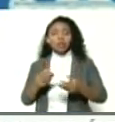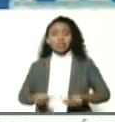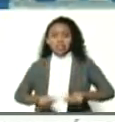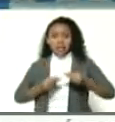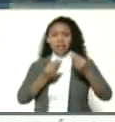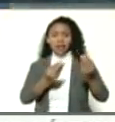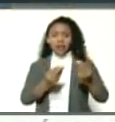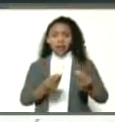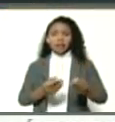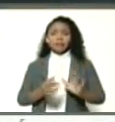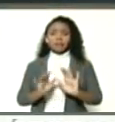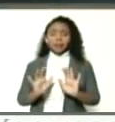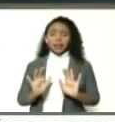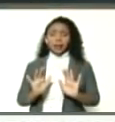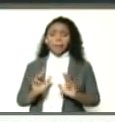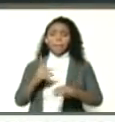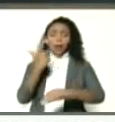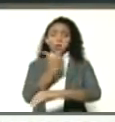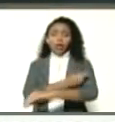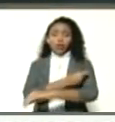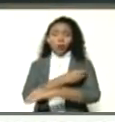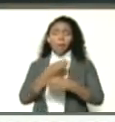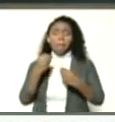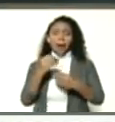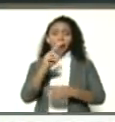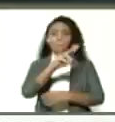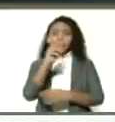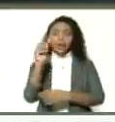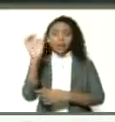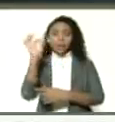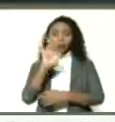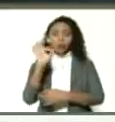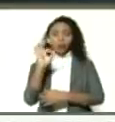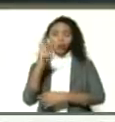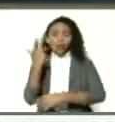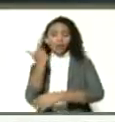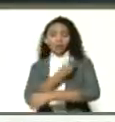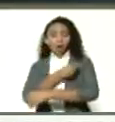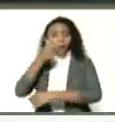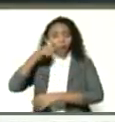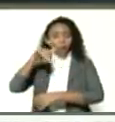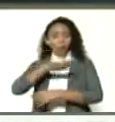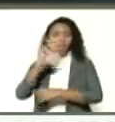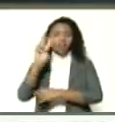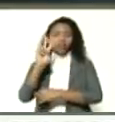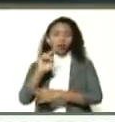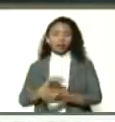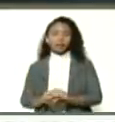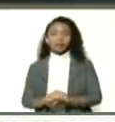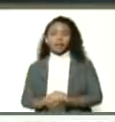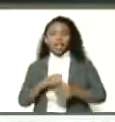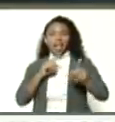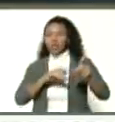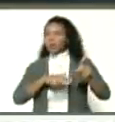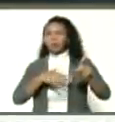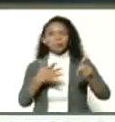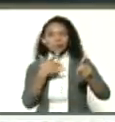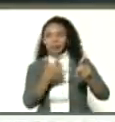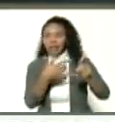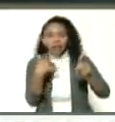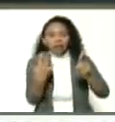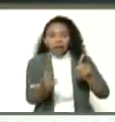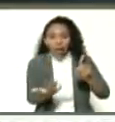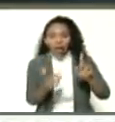se garantiza vacunación para el 20% de la población venezolana. Eso quiere decir